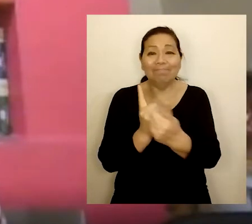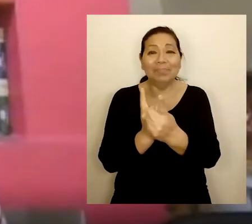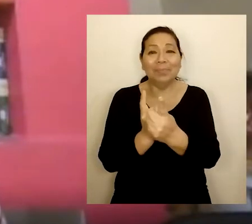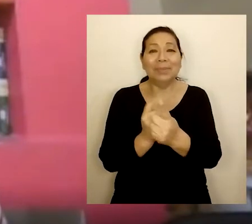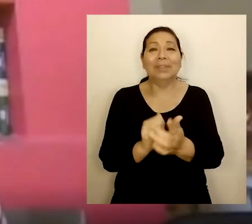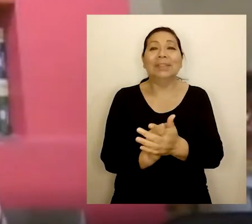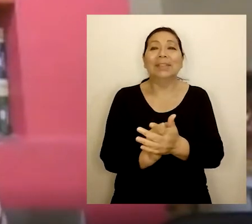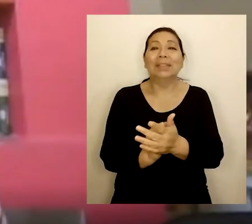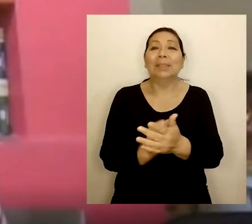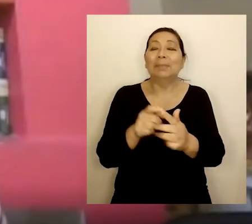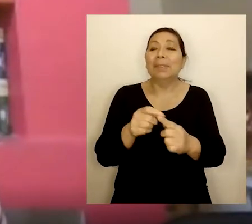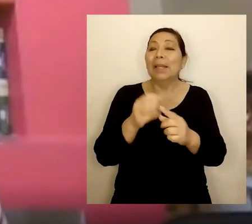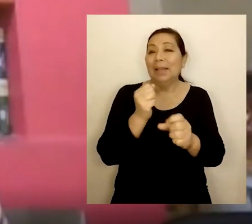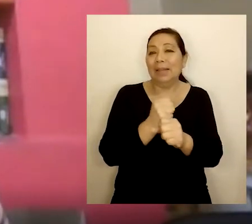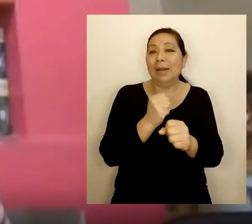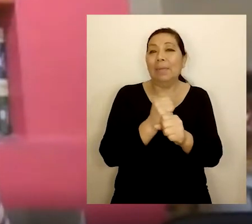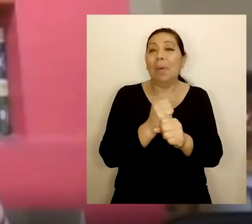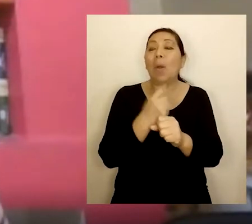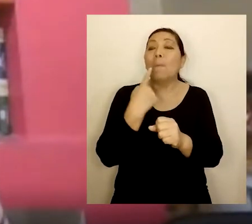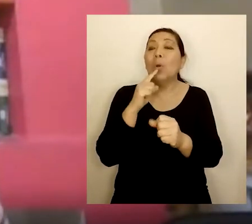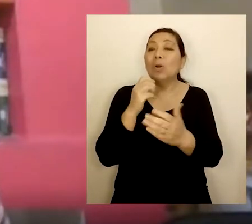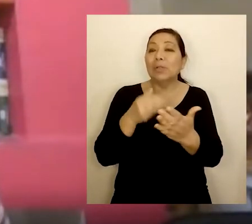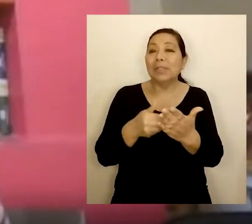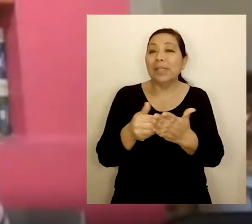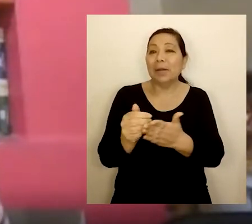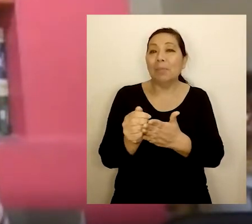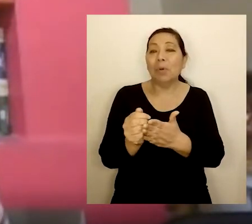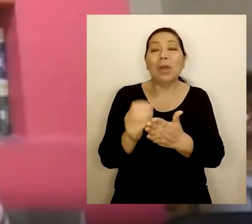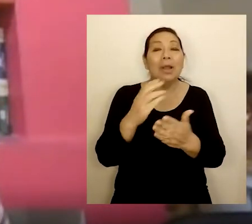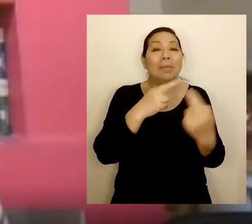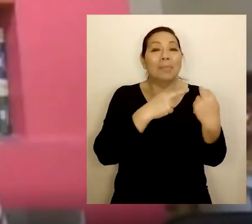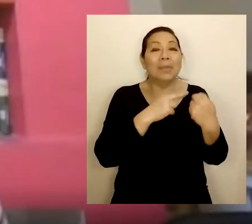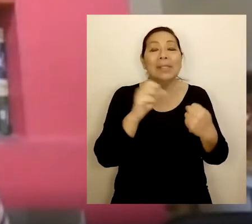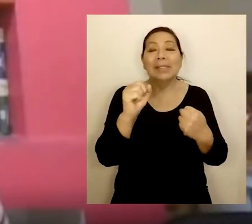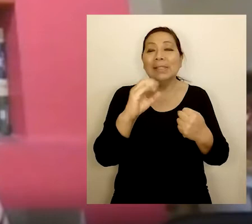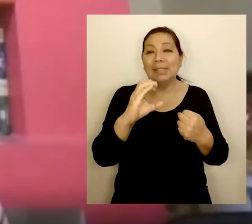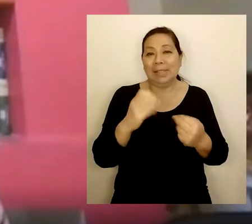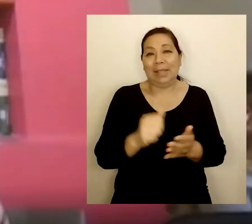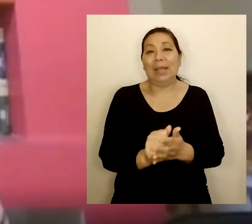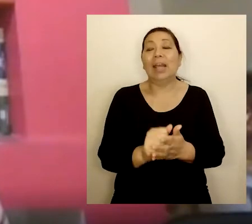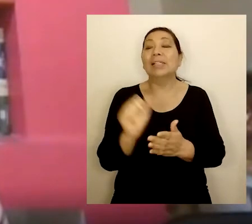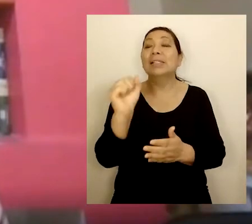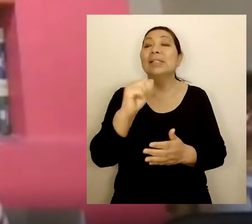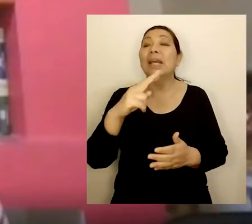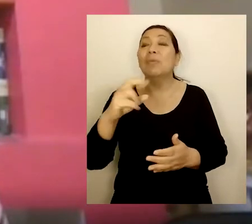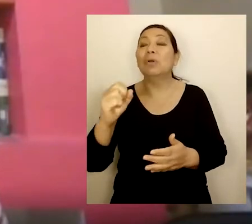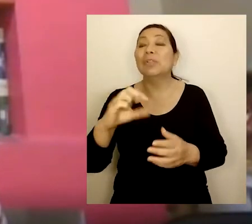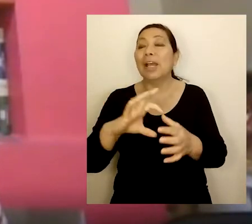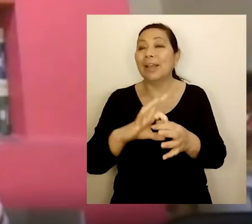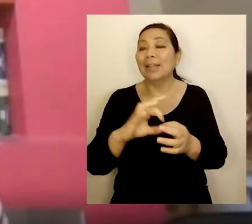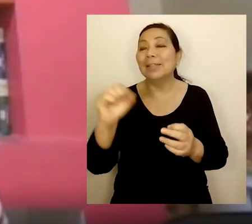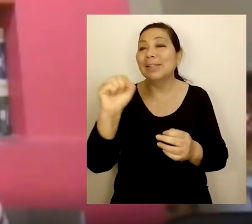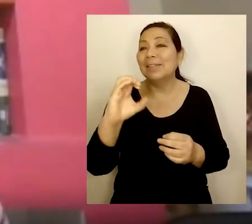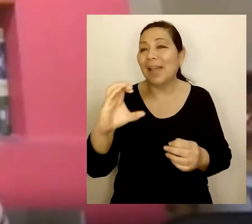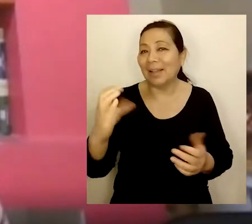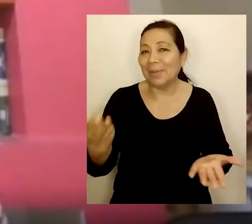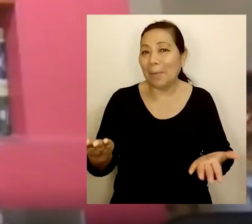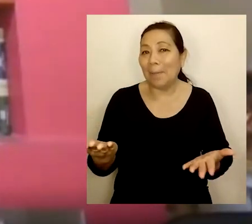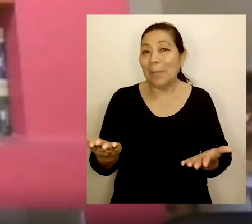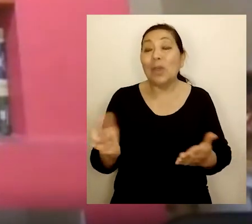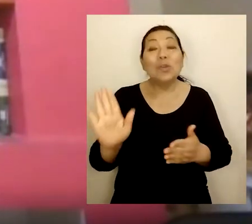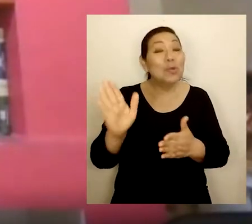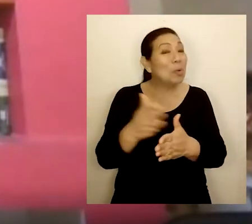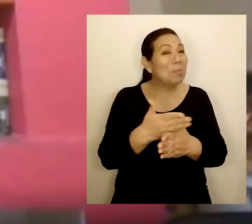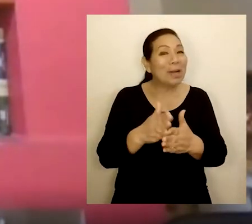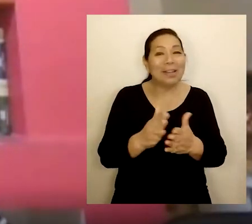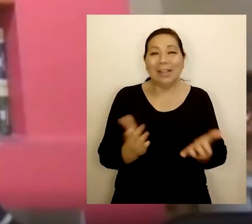intermediación, la tercerización laboral con Cervosa Cargo SAC y con Cervosa Gas SAC. Entonces su